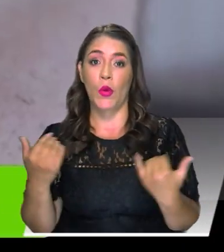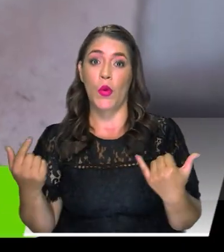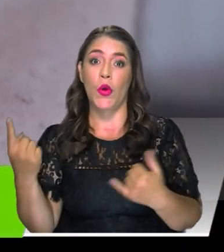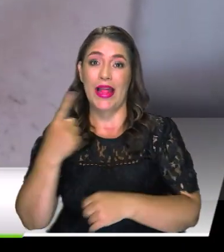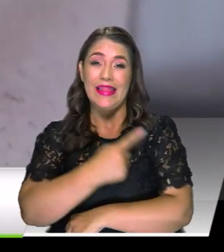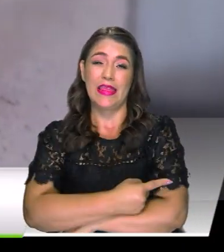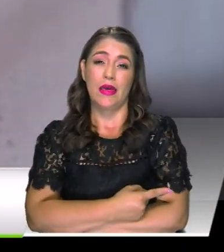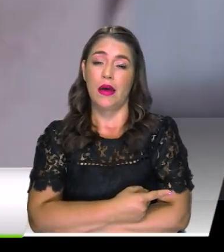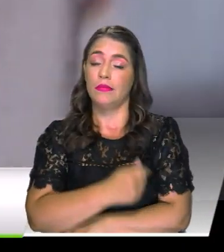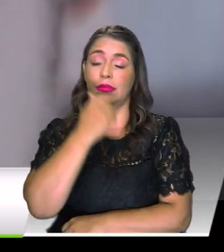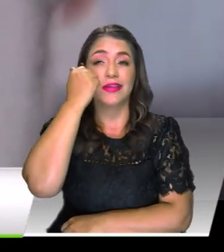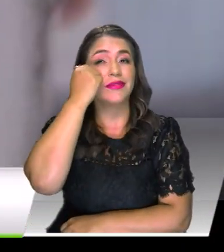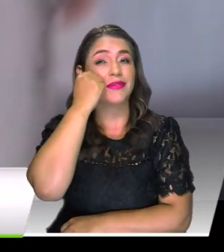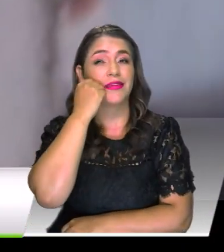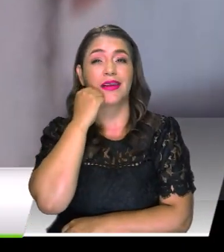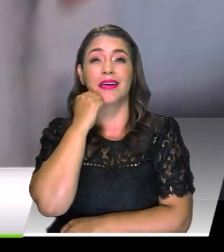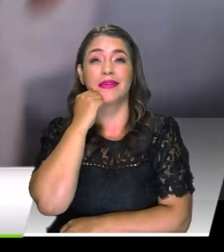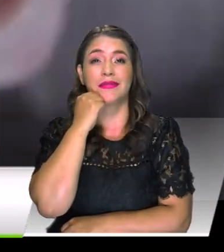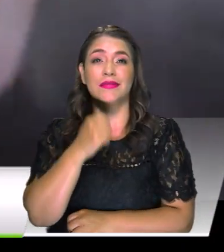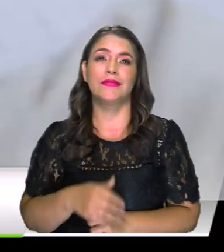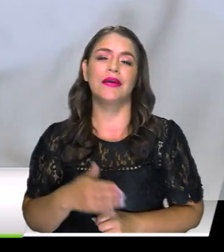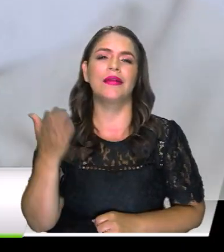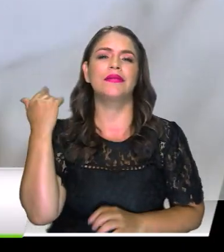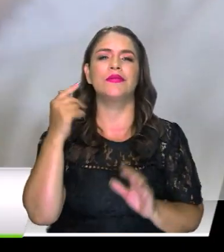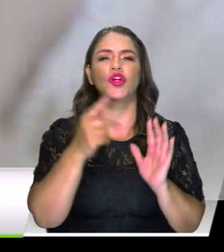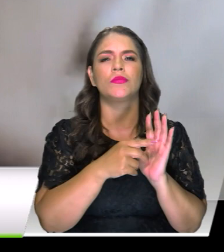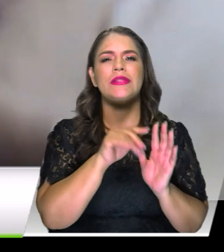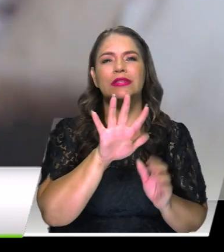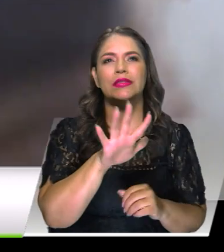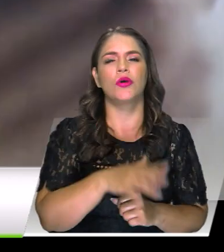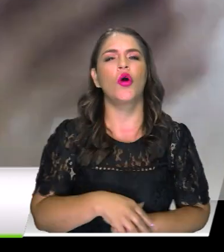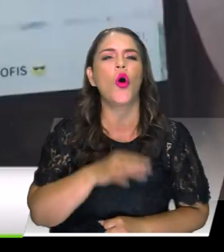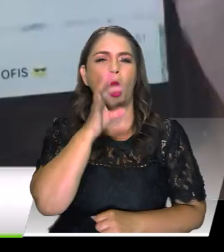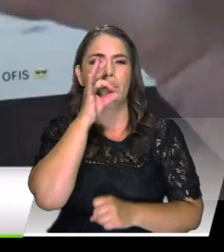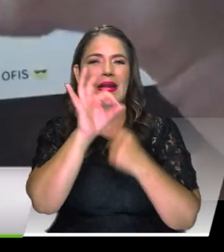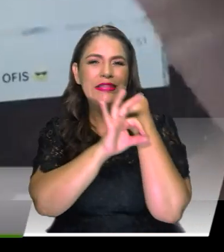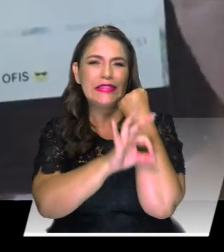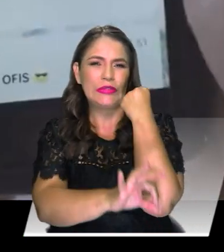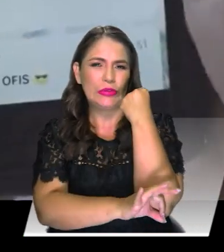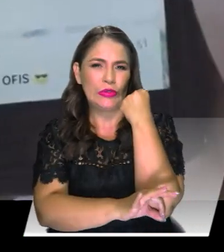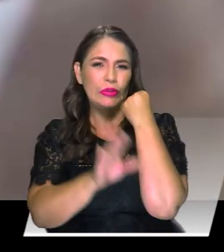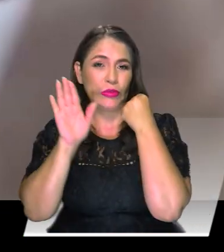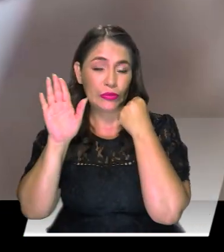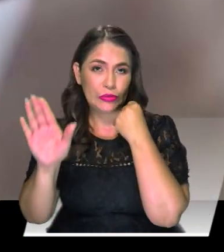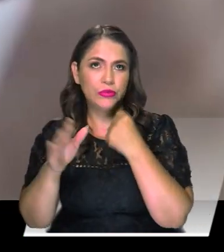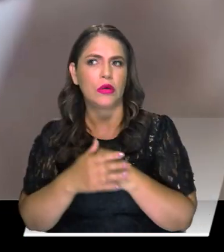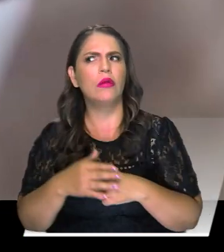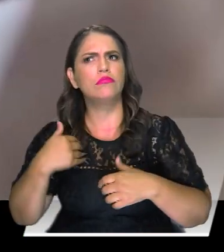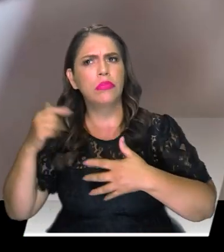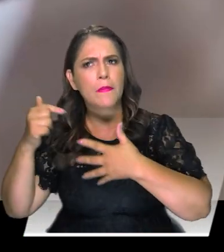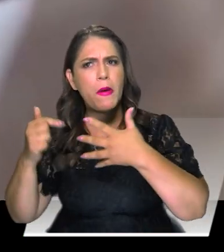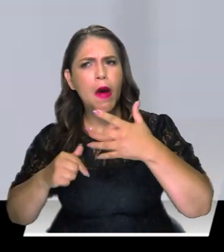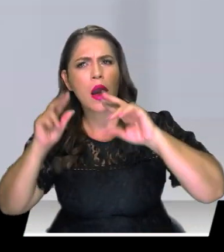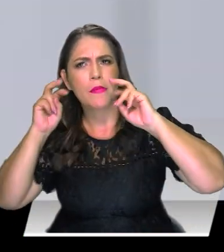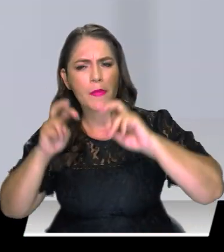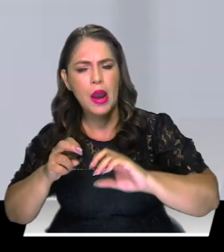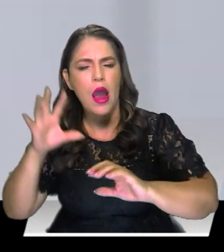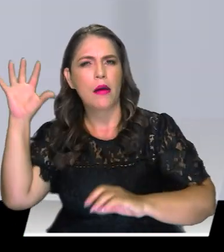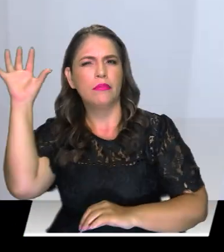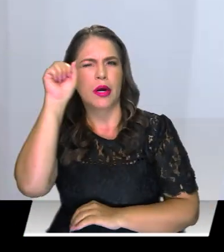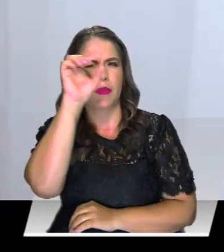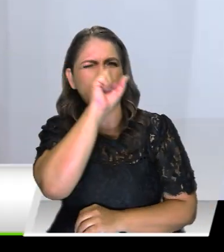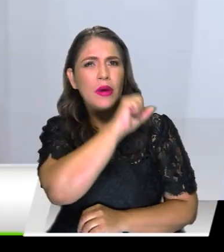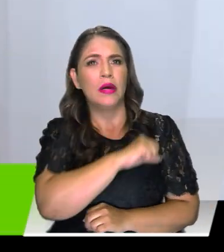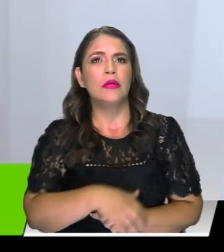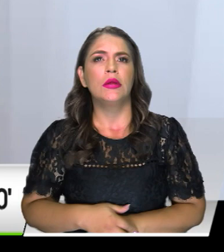denominado como el más triste desde 2005 gracias a un psicólogo de origen británico llamado clip arnal el especialista descubrió algunos